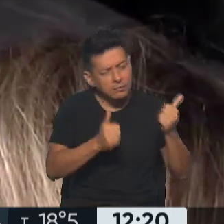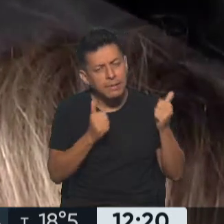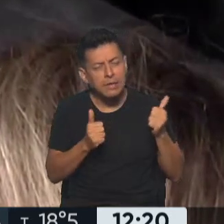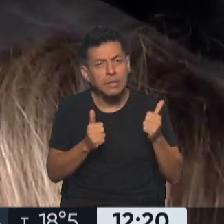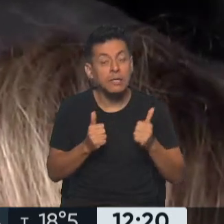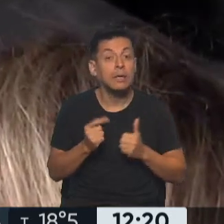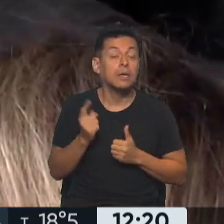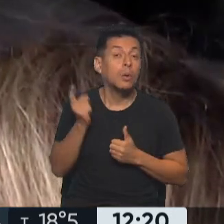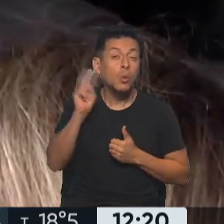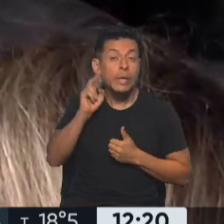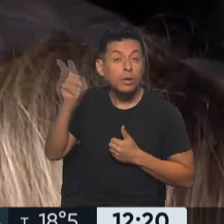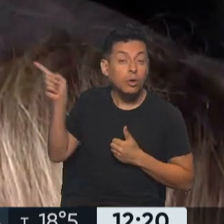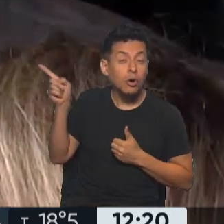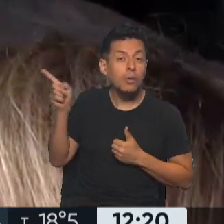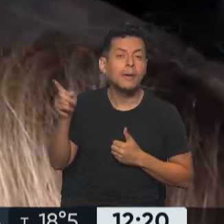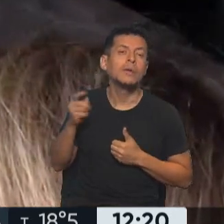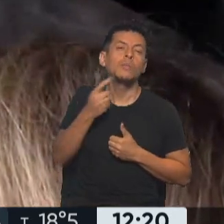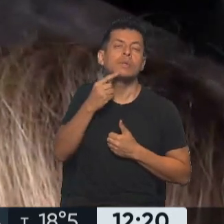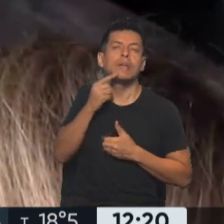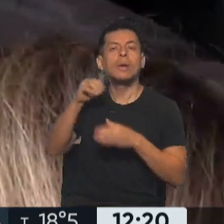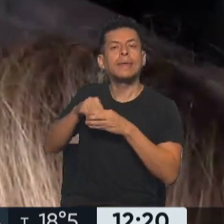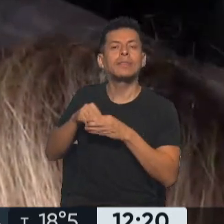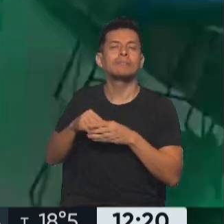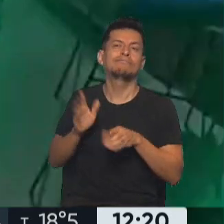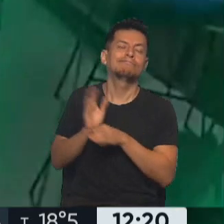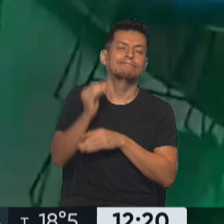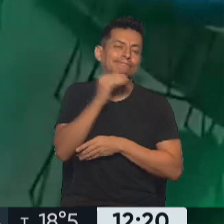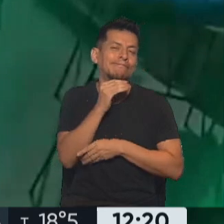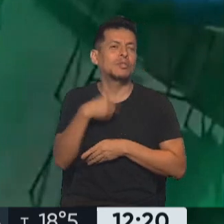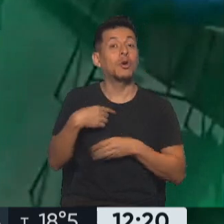pibe haciéndose el cliente: che, mirá, me voy a llevar